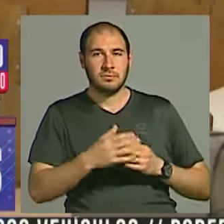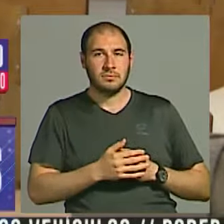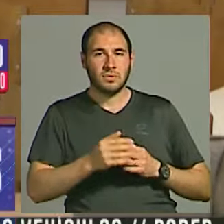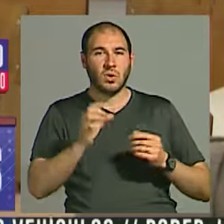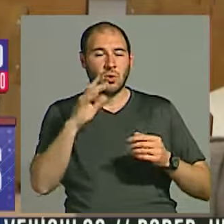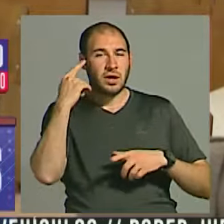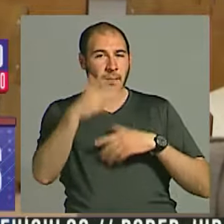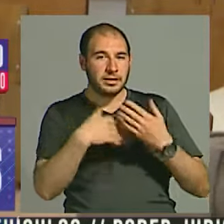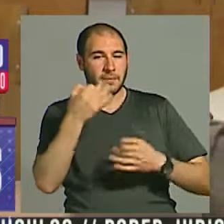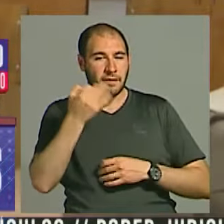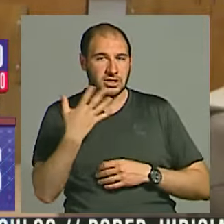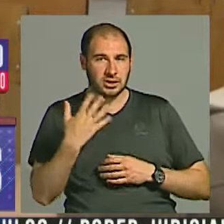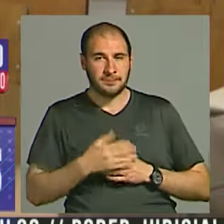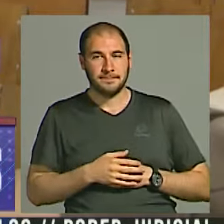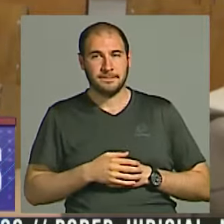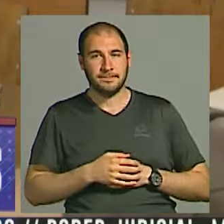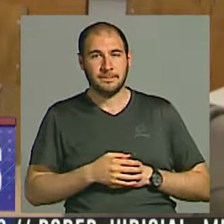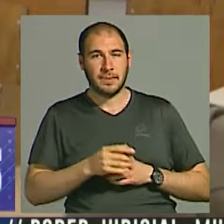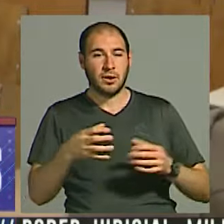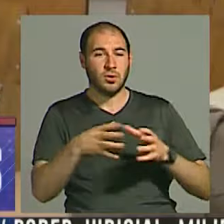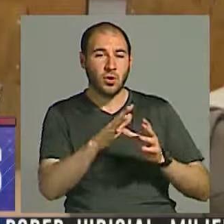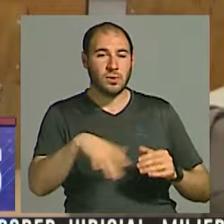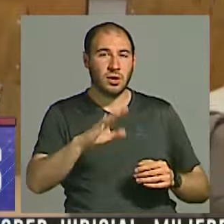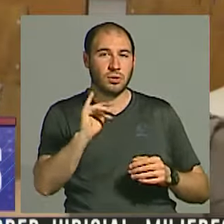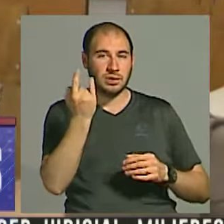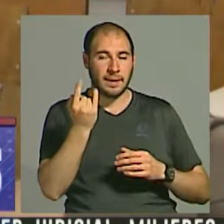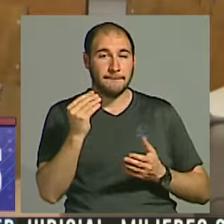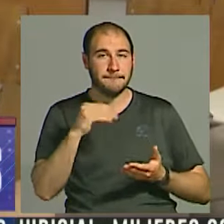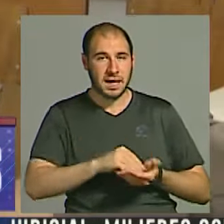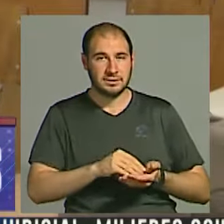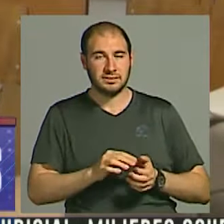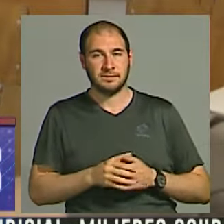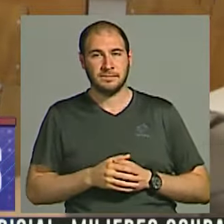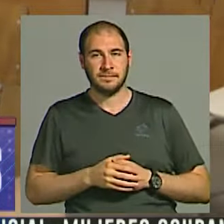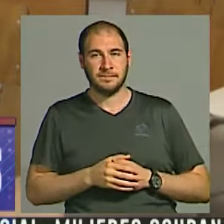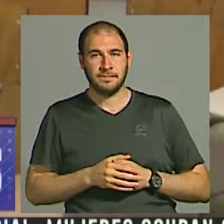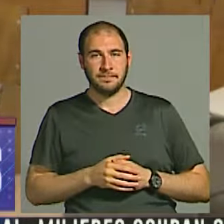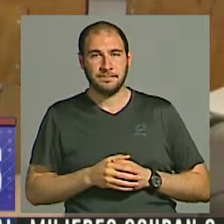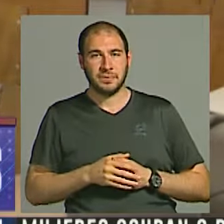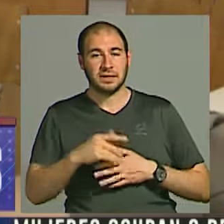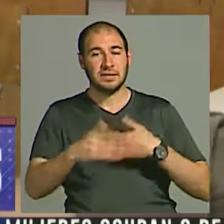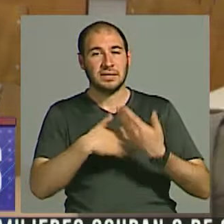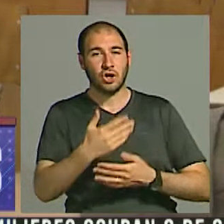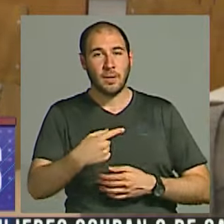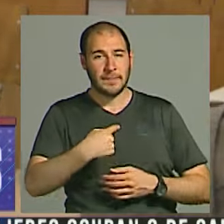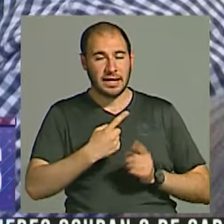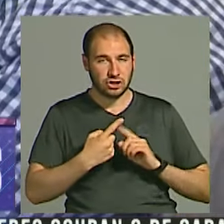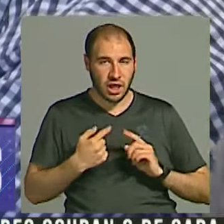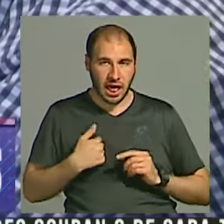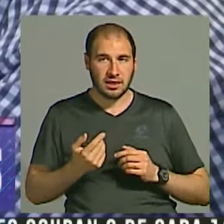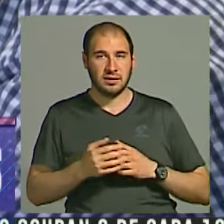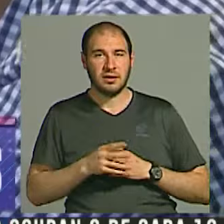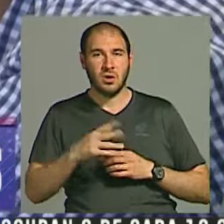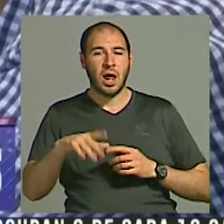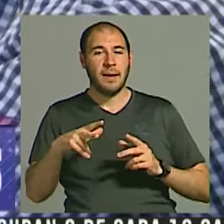la formación profesional de la comunidad universitaria, sino también al desarrollo personal en los